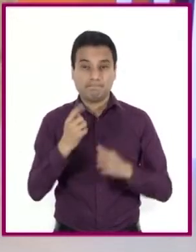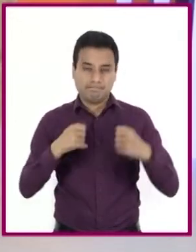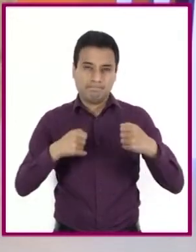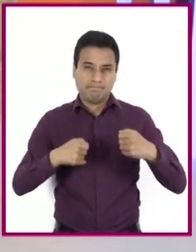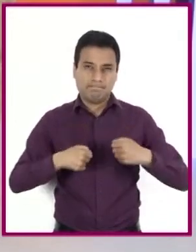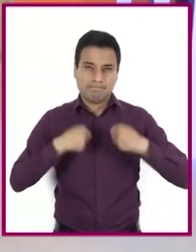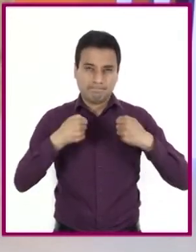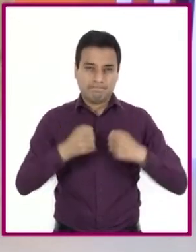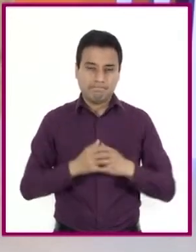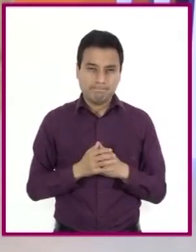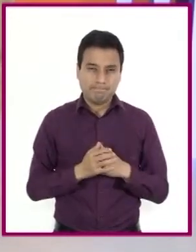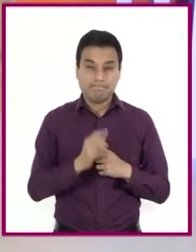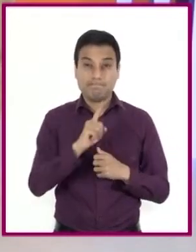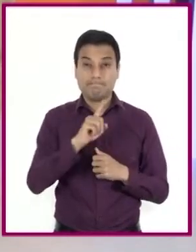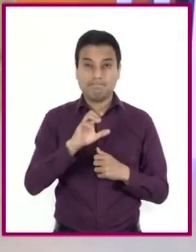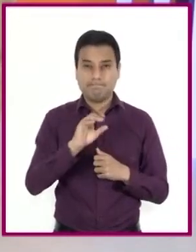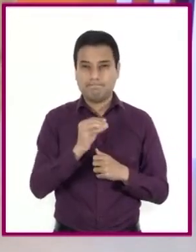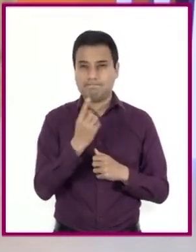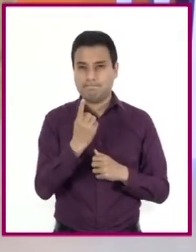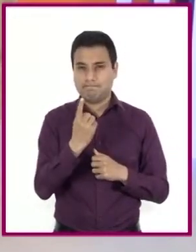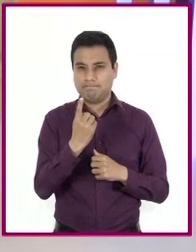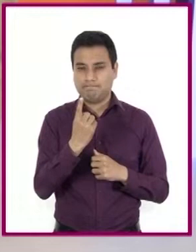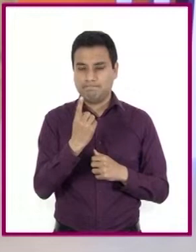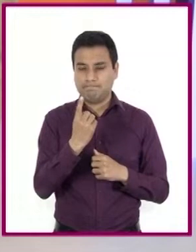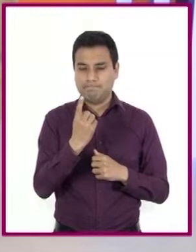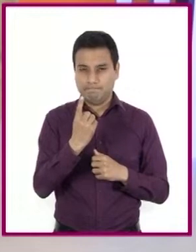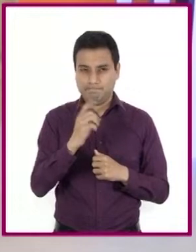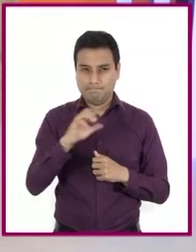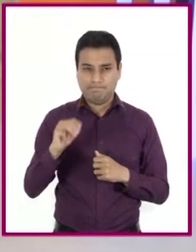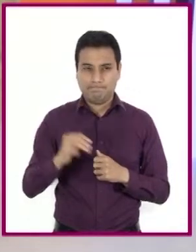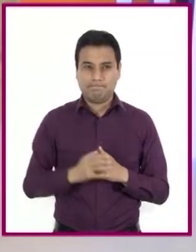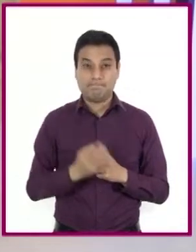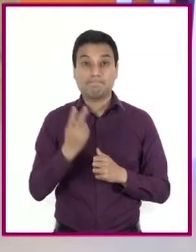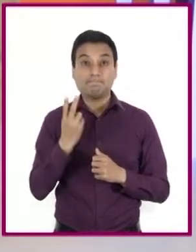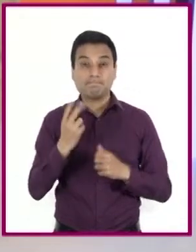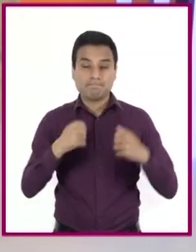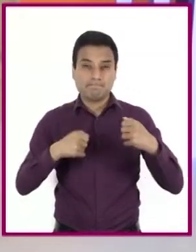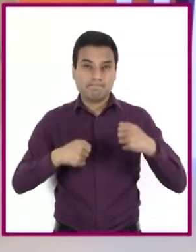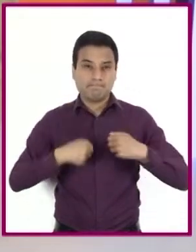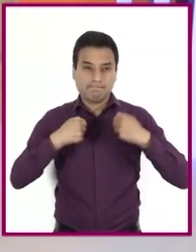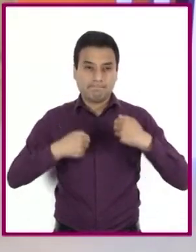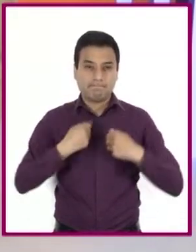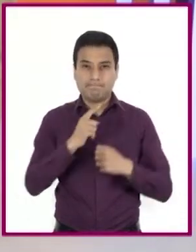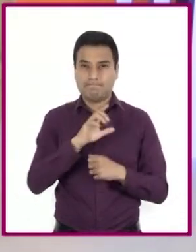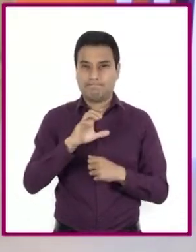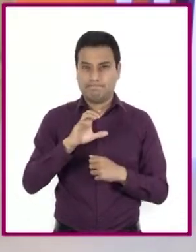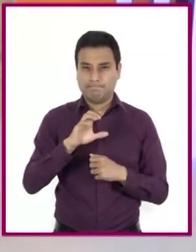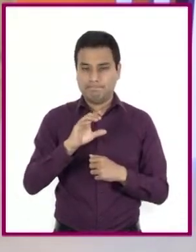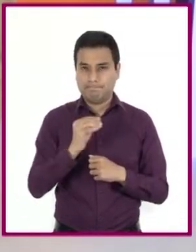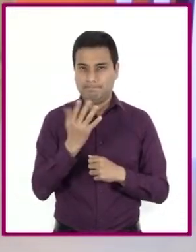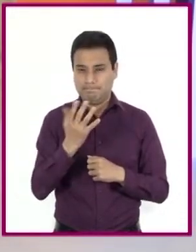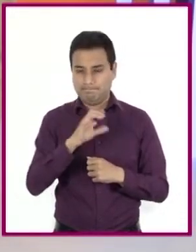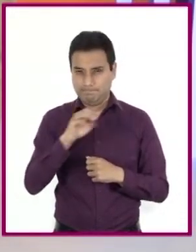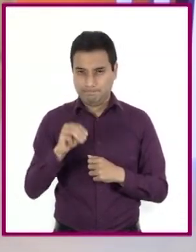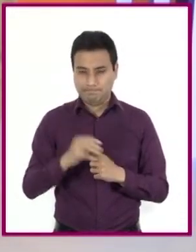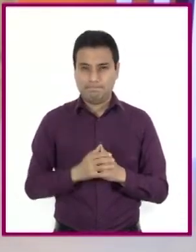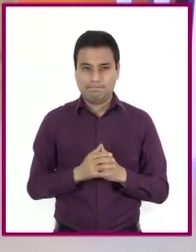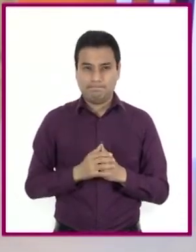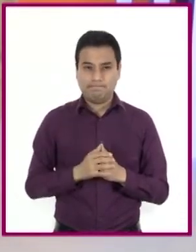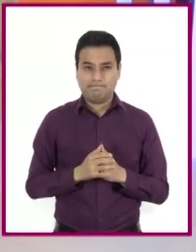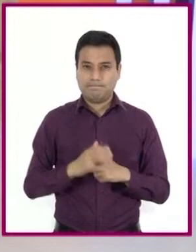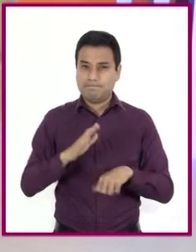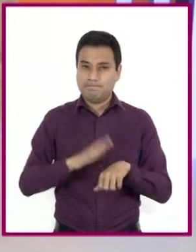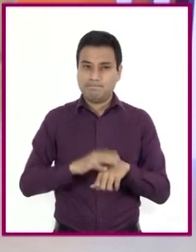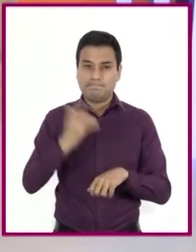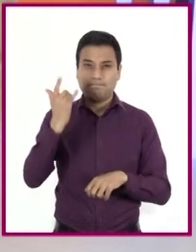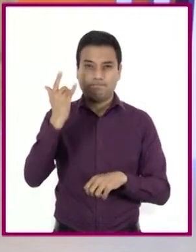jugador mide 192 centímetros, 2 jugadores 195 centímetros y los más